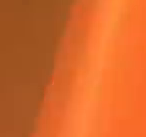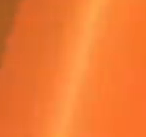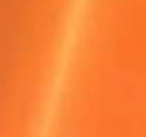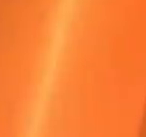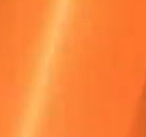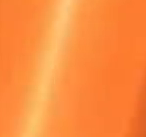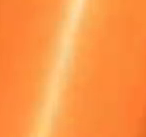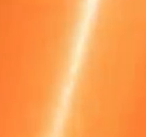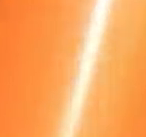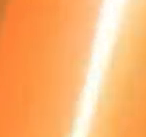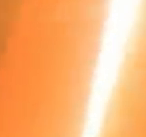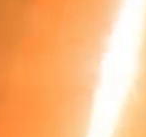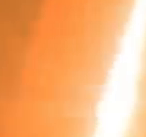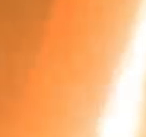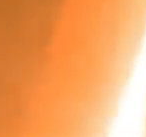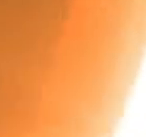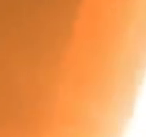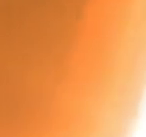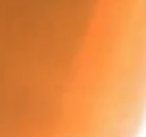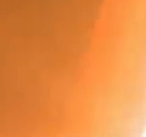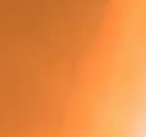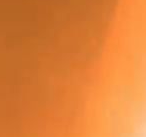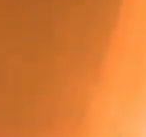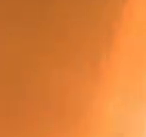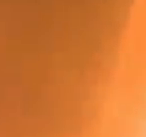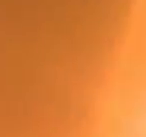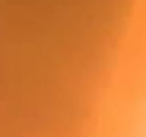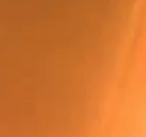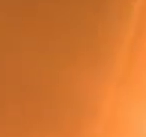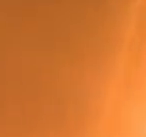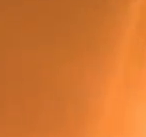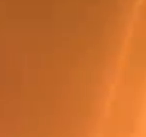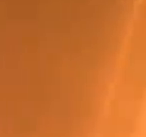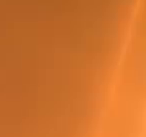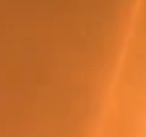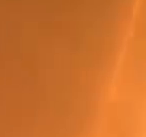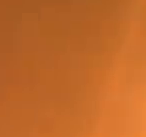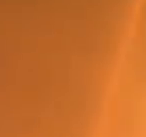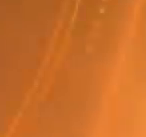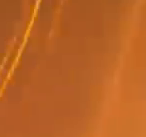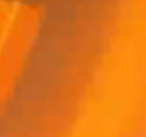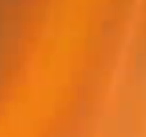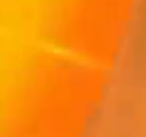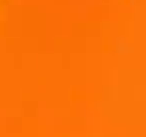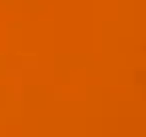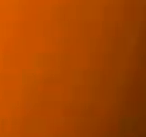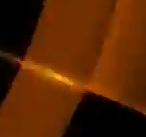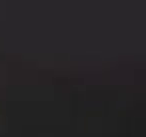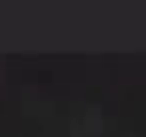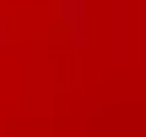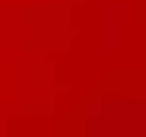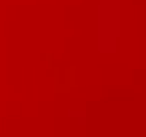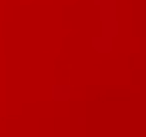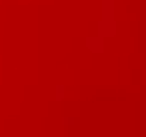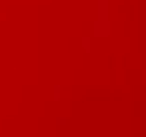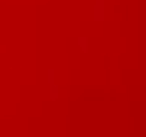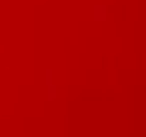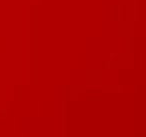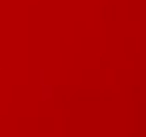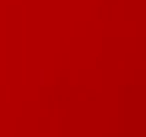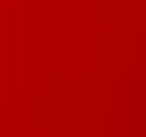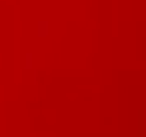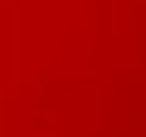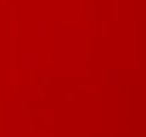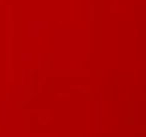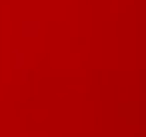Bienvenidos a este, el mejor canal de las noticias, el mejor canal informativo. Gracias por elegirnos. Los invito rápidamente a suscribirse a